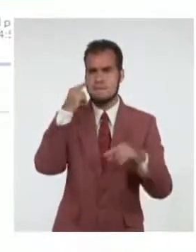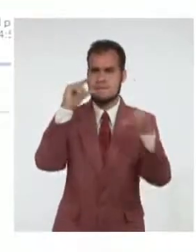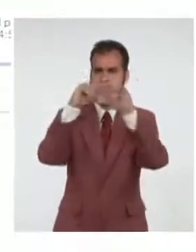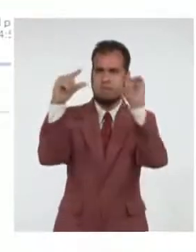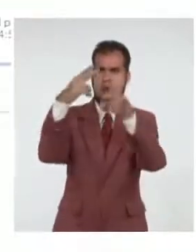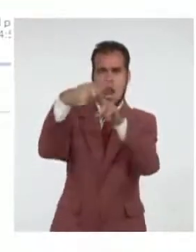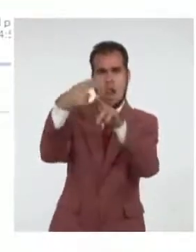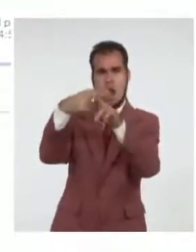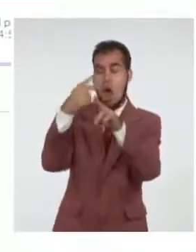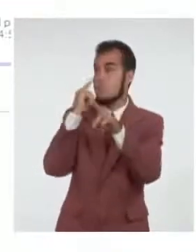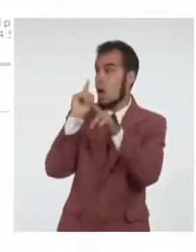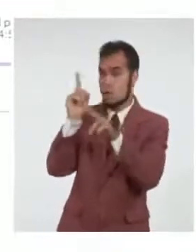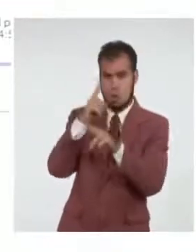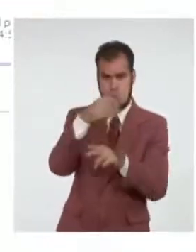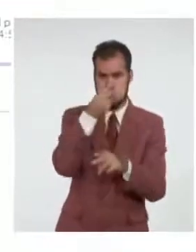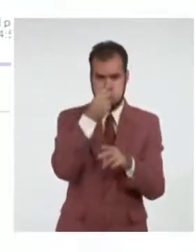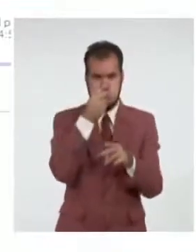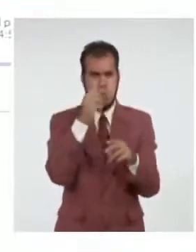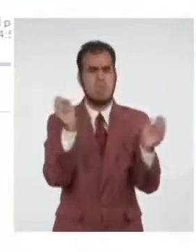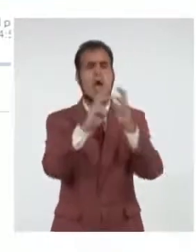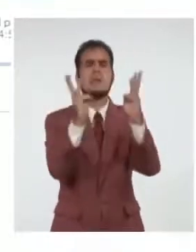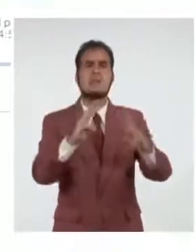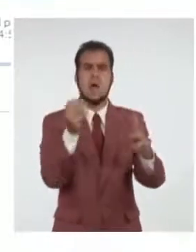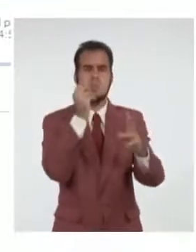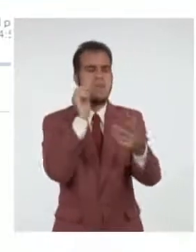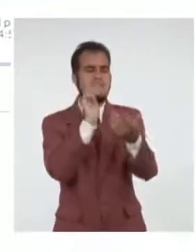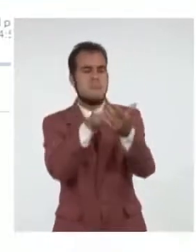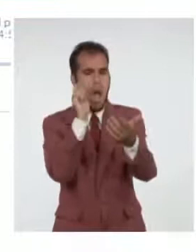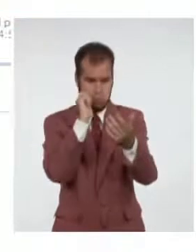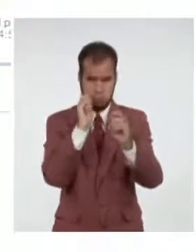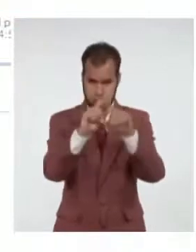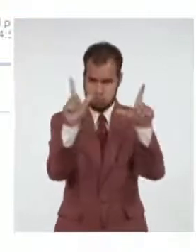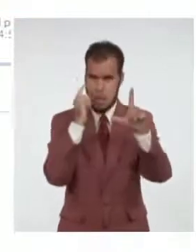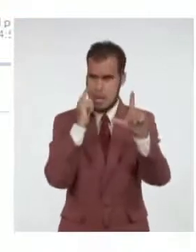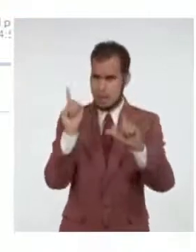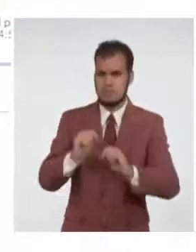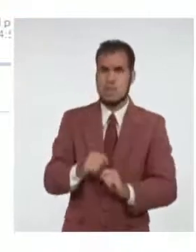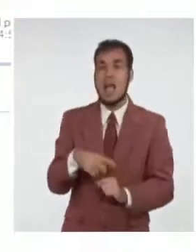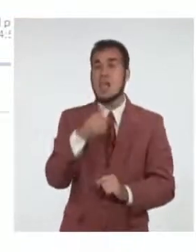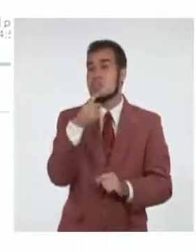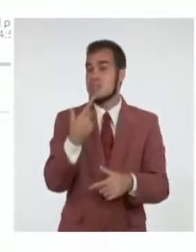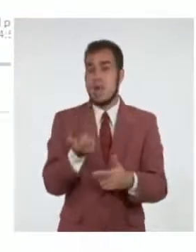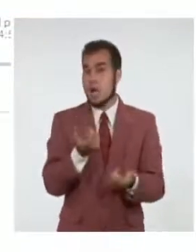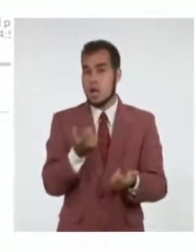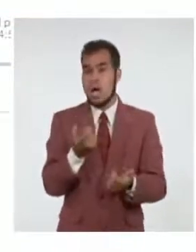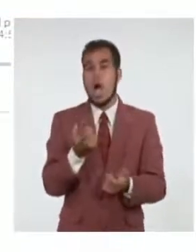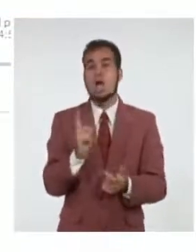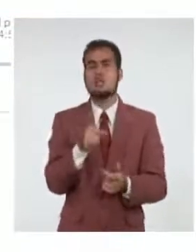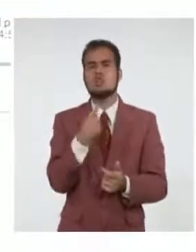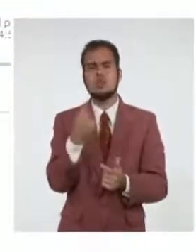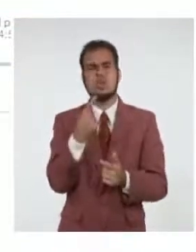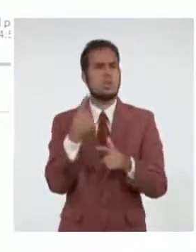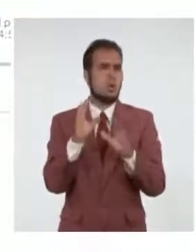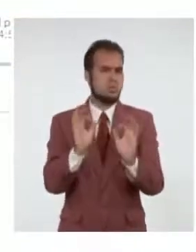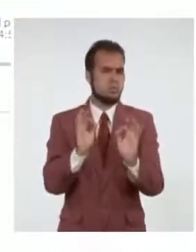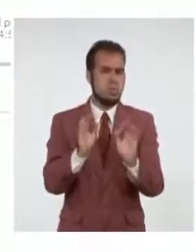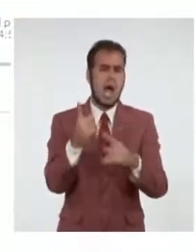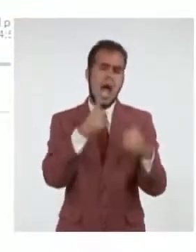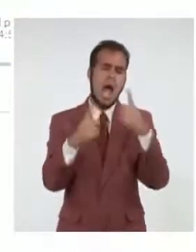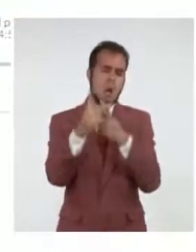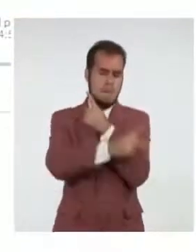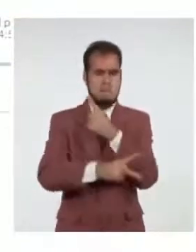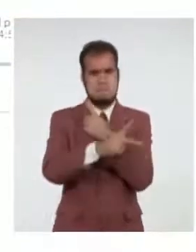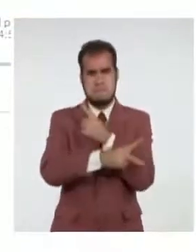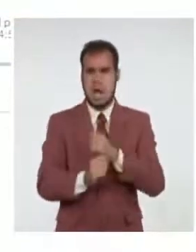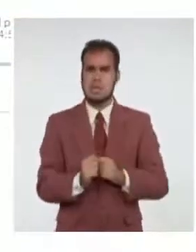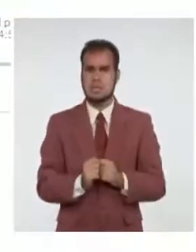tiene acceso a internet, porque es muy interesante. Fíjense que allí nos ponen a nosotros, junto con un grupo de países de Norteamérica y de Europa, quizás de la parte